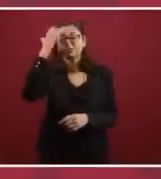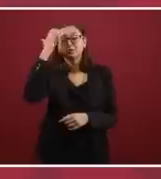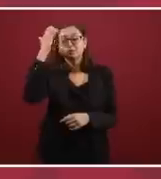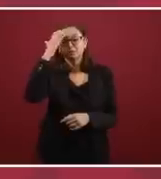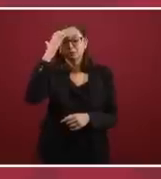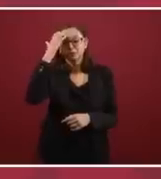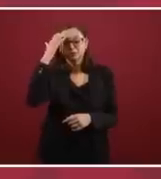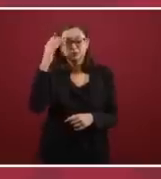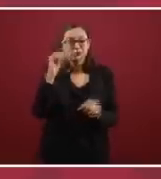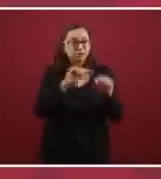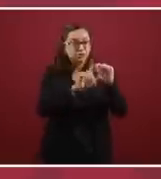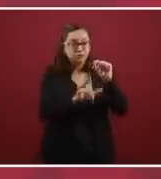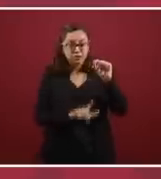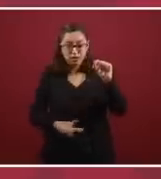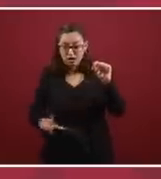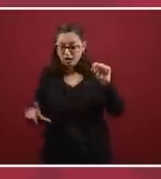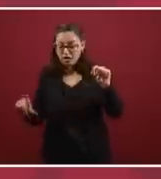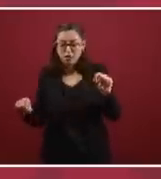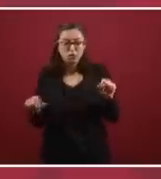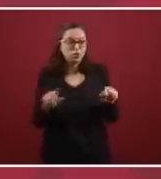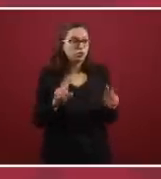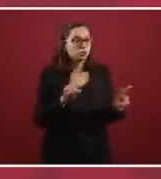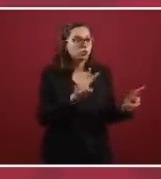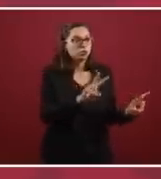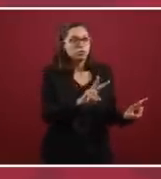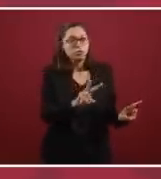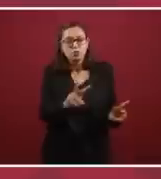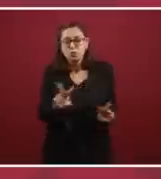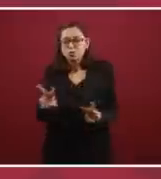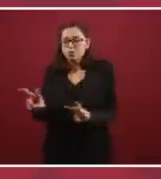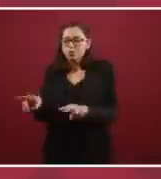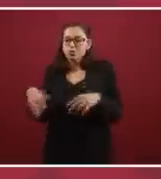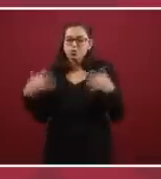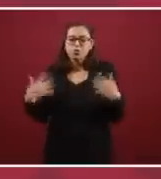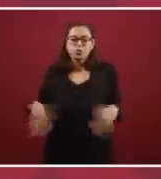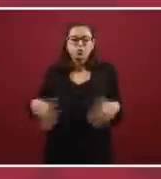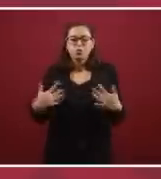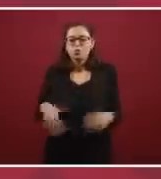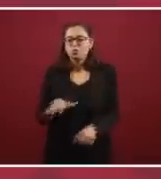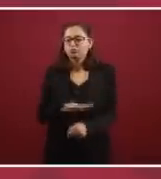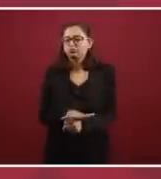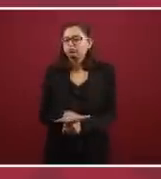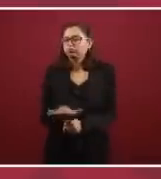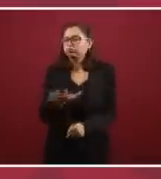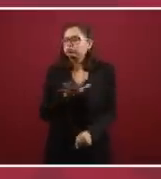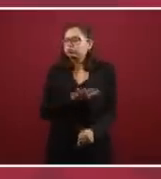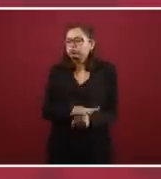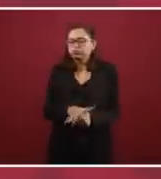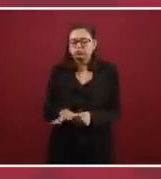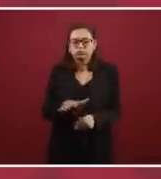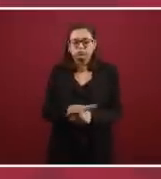queda uno muy satisfecho y muy fortalecido